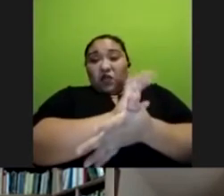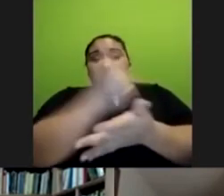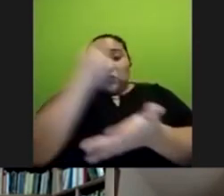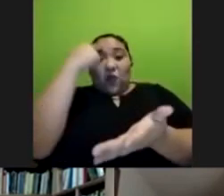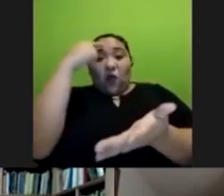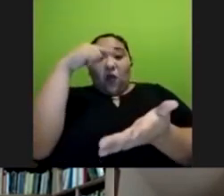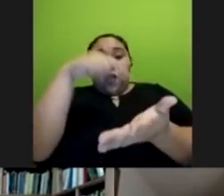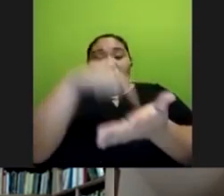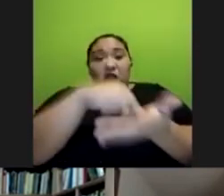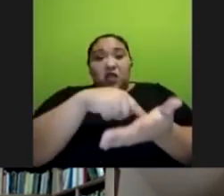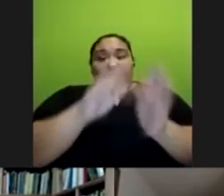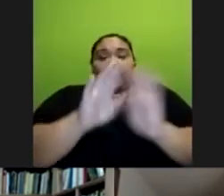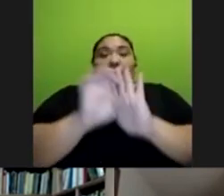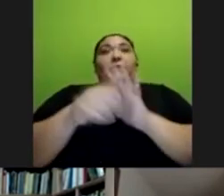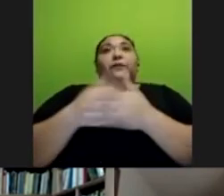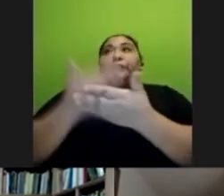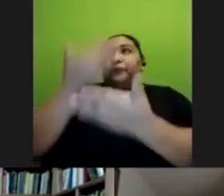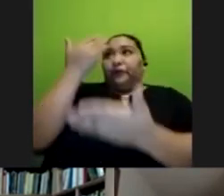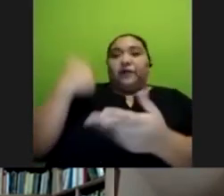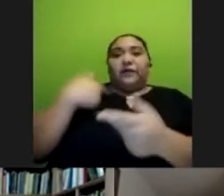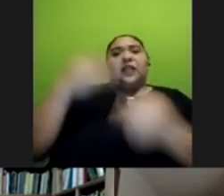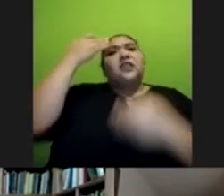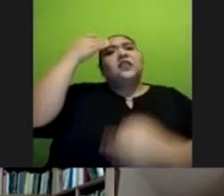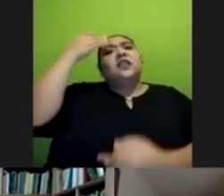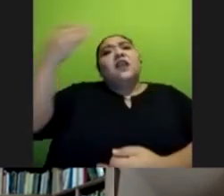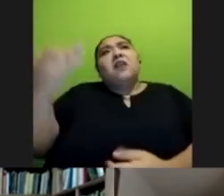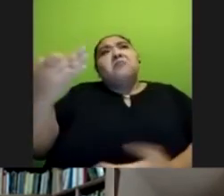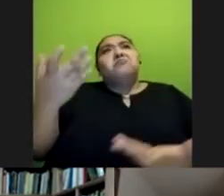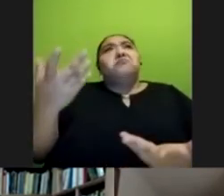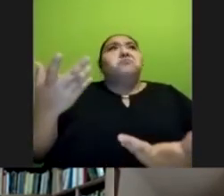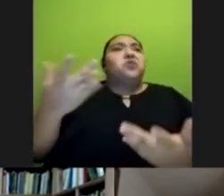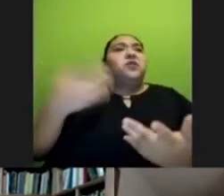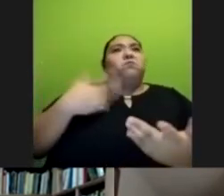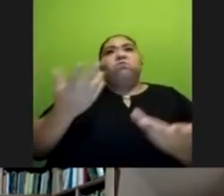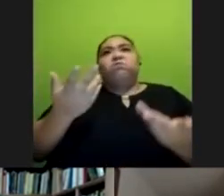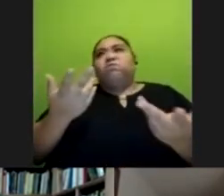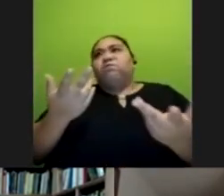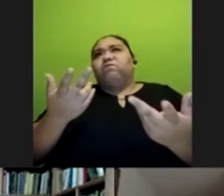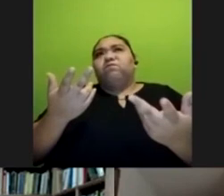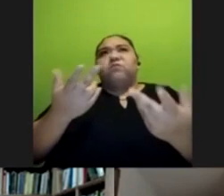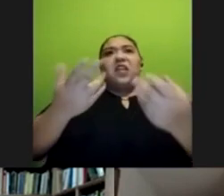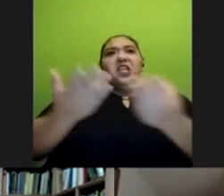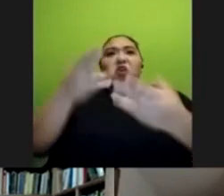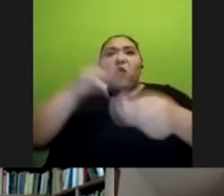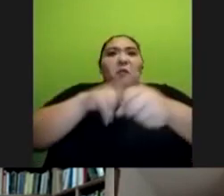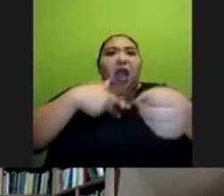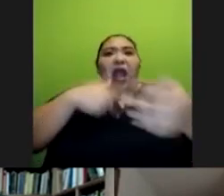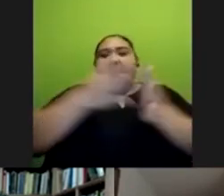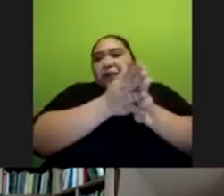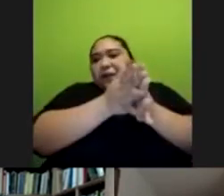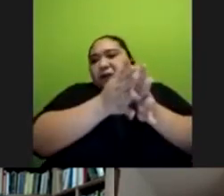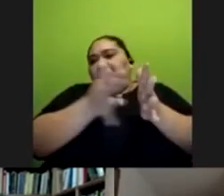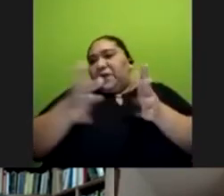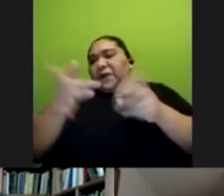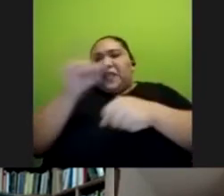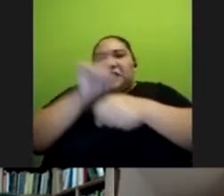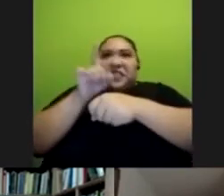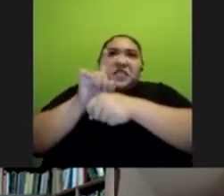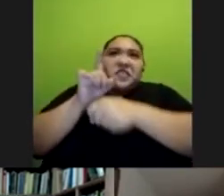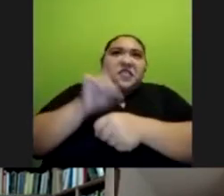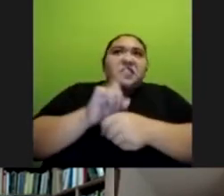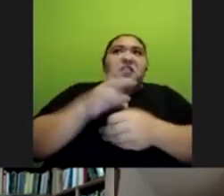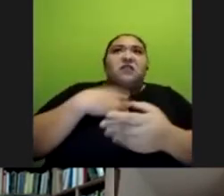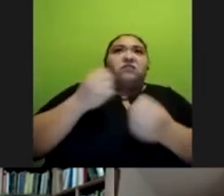regulares, no buenos, regulares nada más, en el sentido que son los que corren sin estos grandes sobresaltos, como